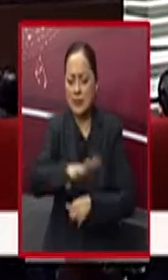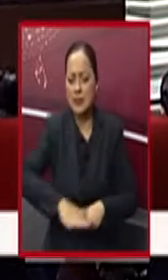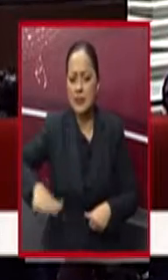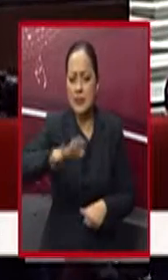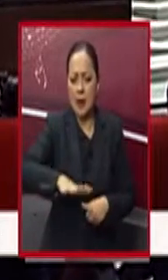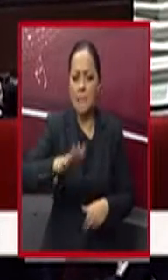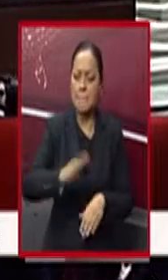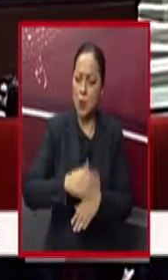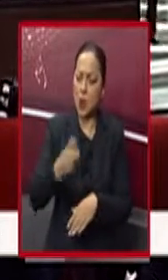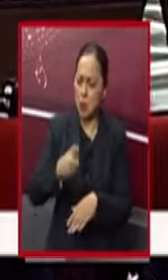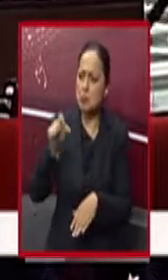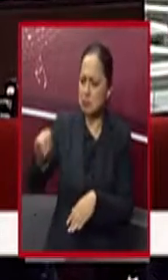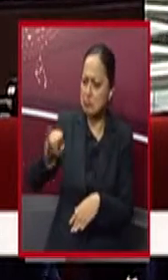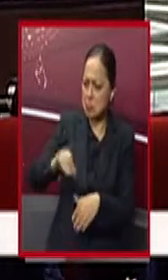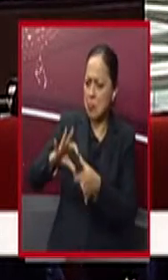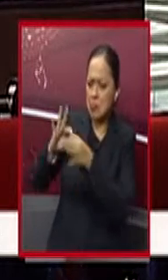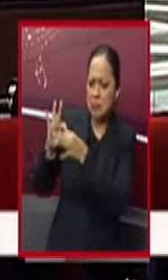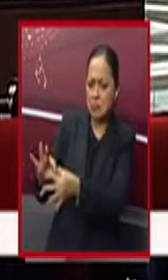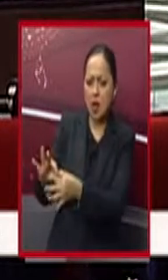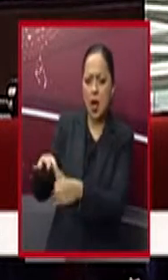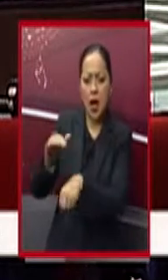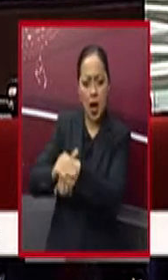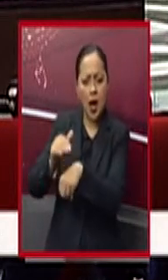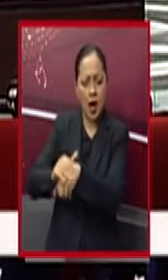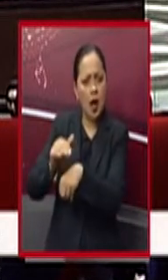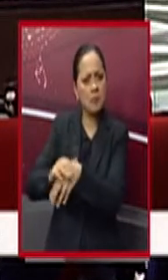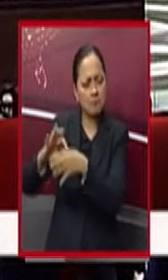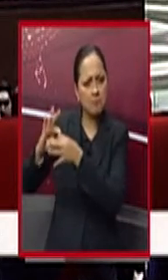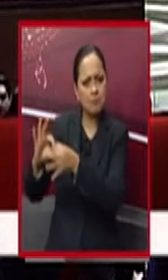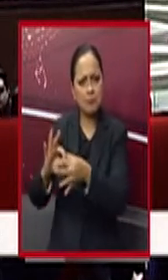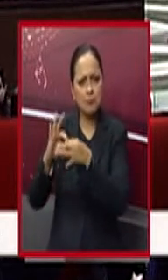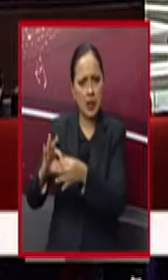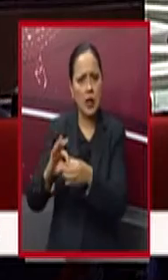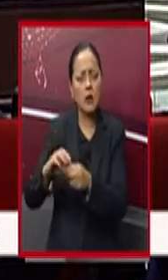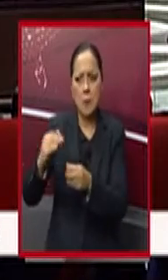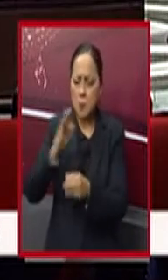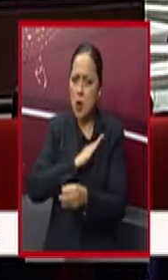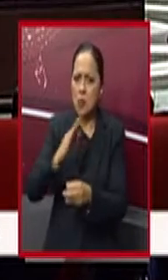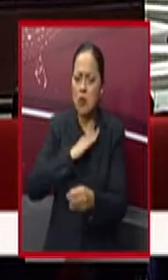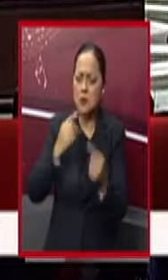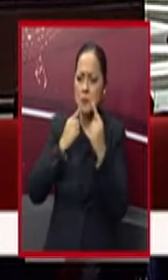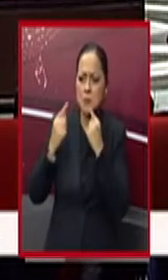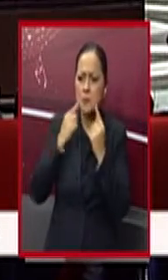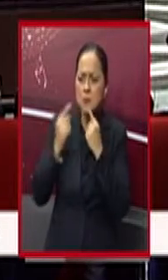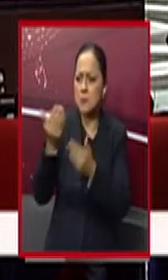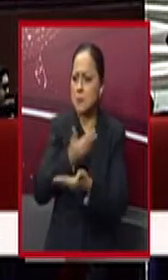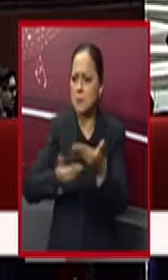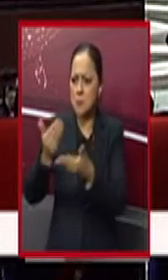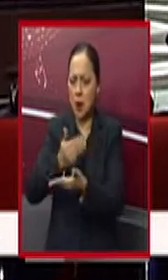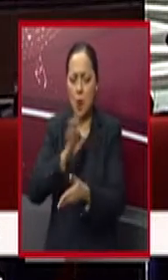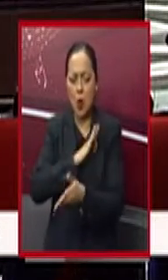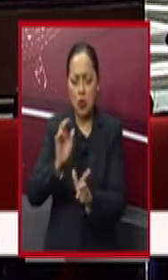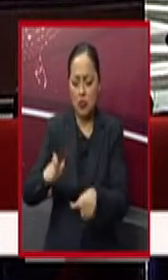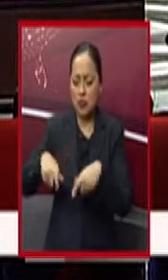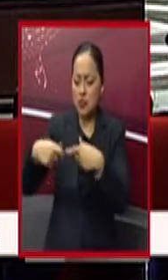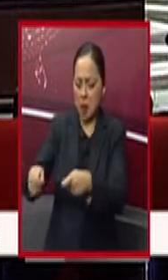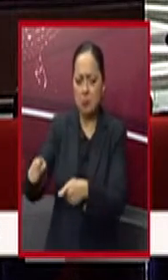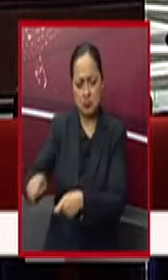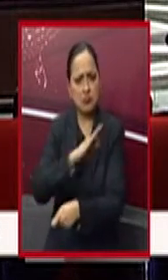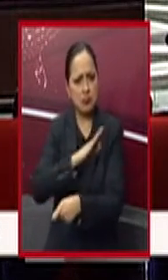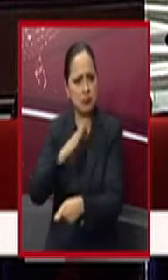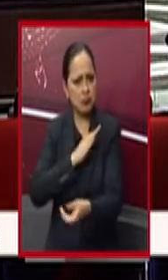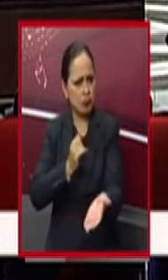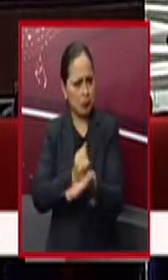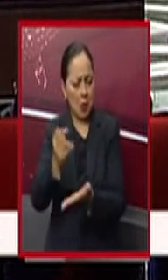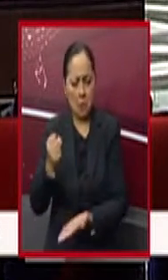les tienden la mano y la mesa para diálogos interminables y acaban cediéndoles el poder y